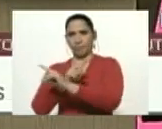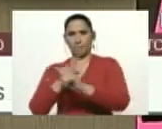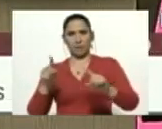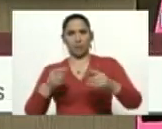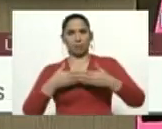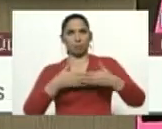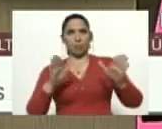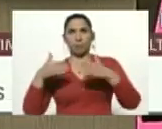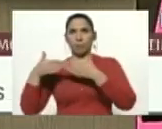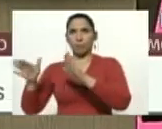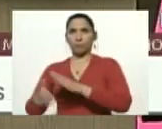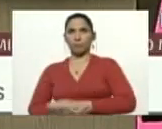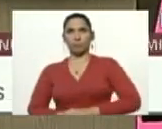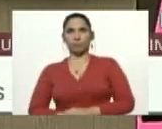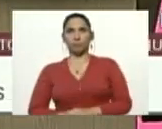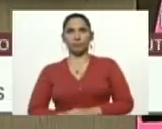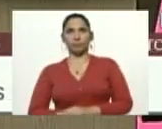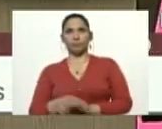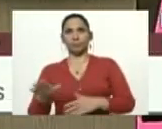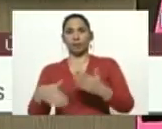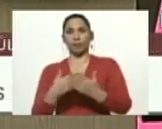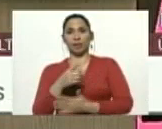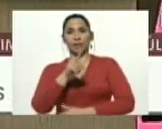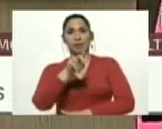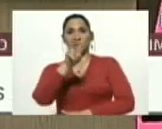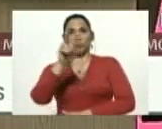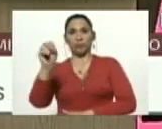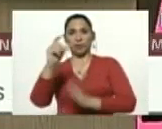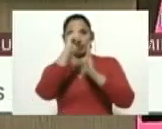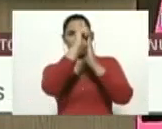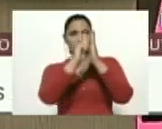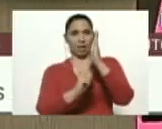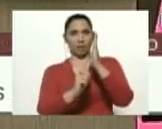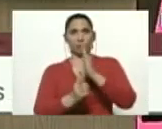garantizar hasta 120 litros